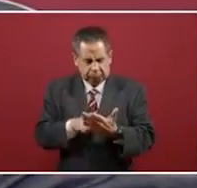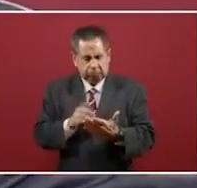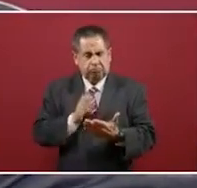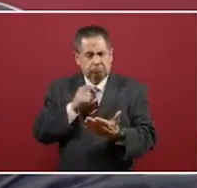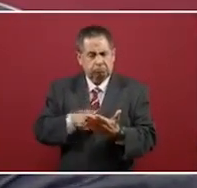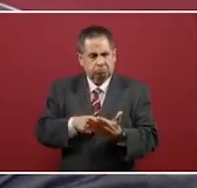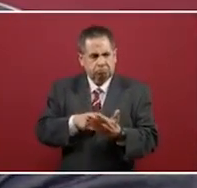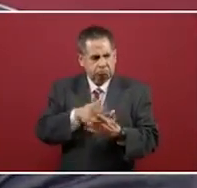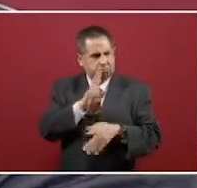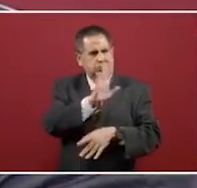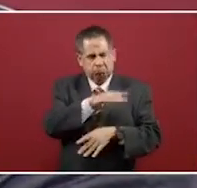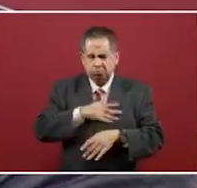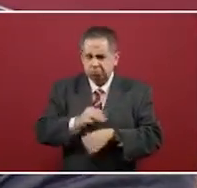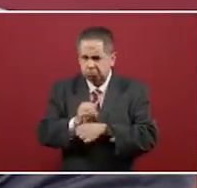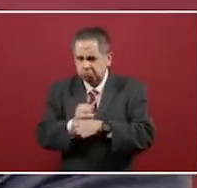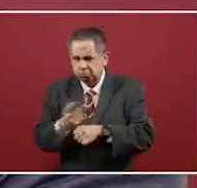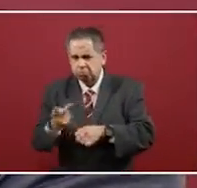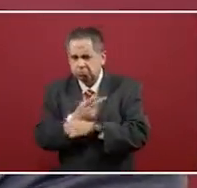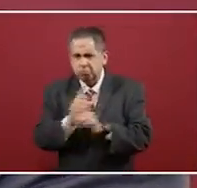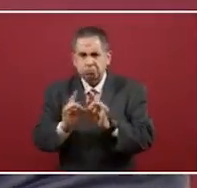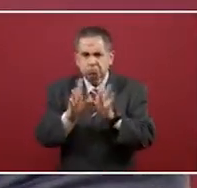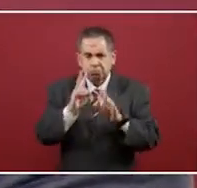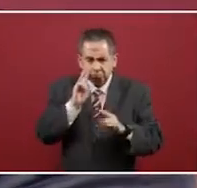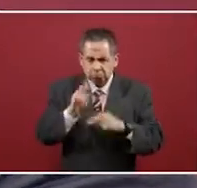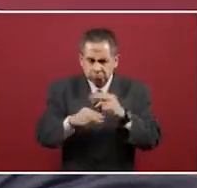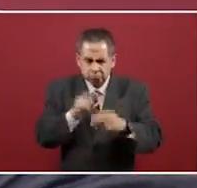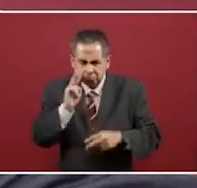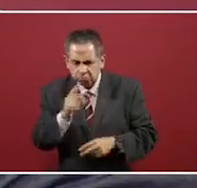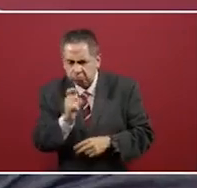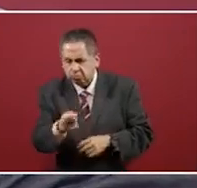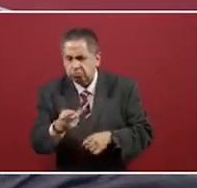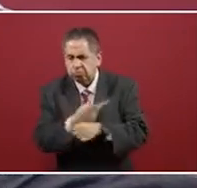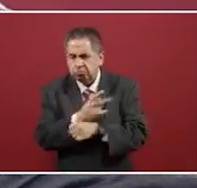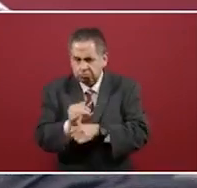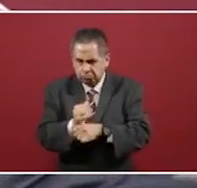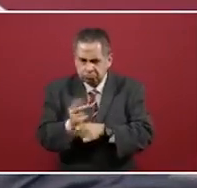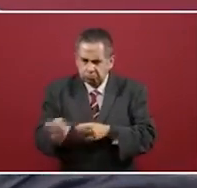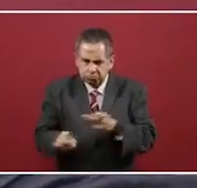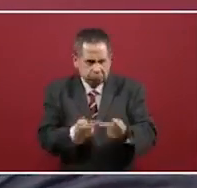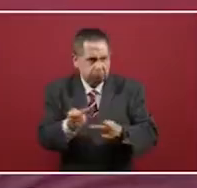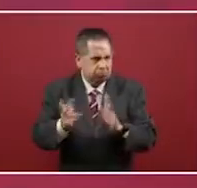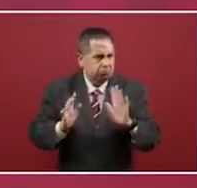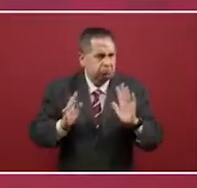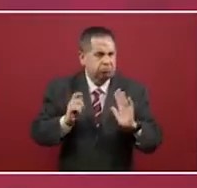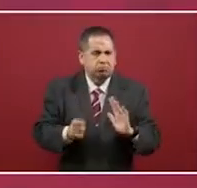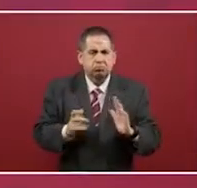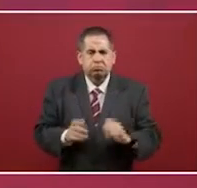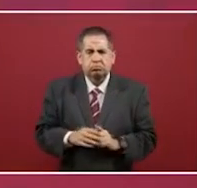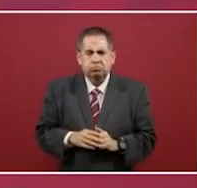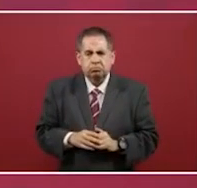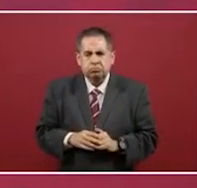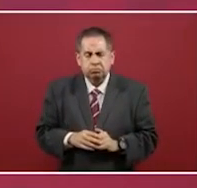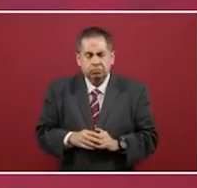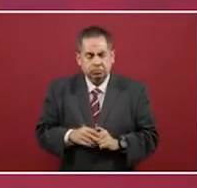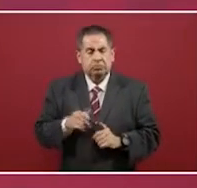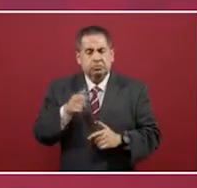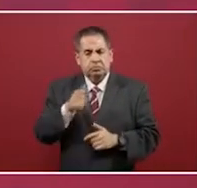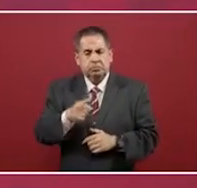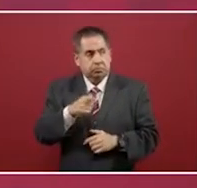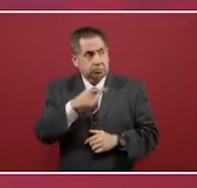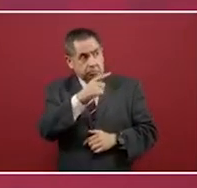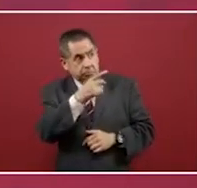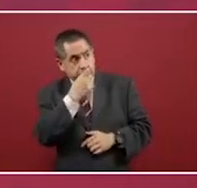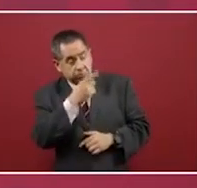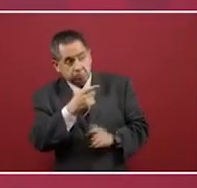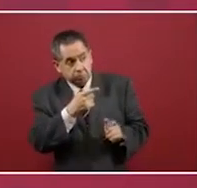analizar este incidente, vamos a tomar en cuenta lo que